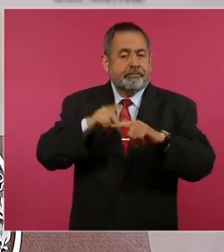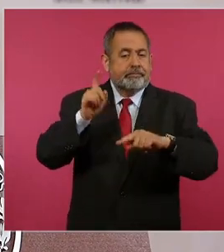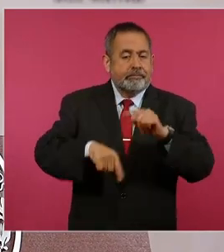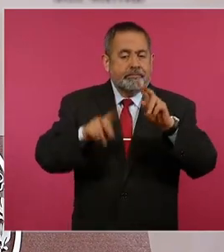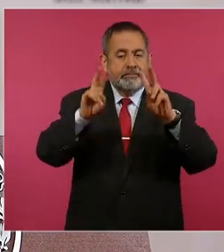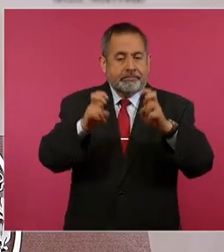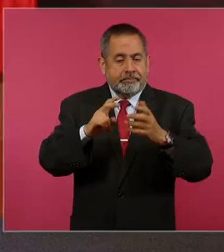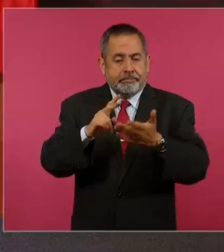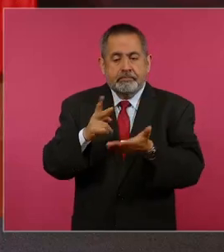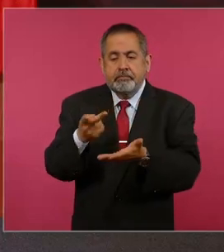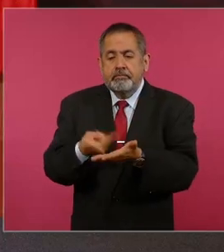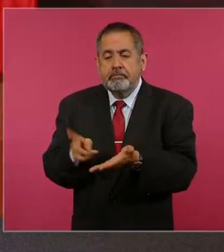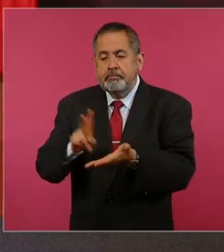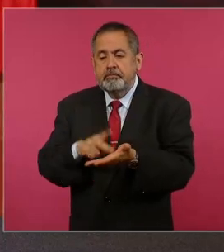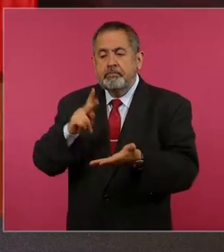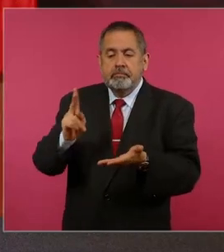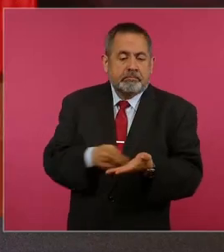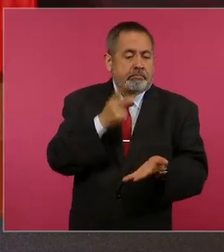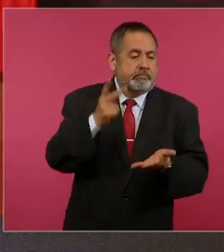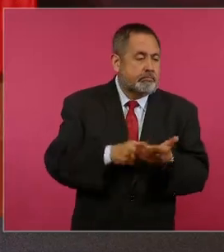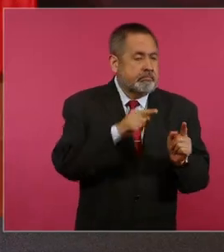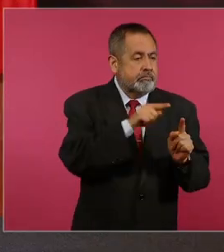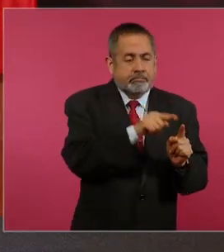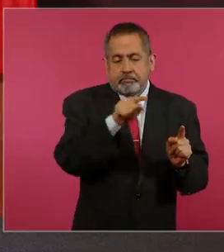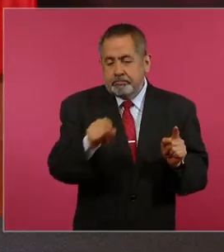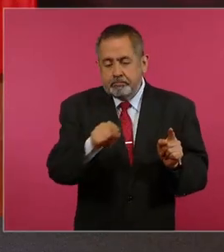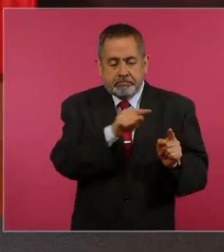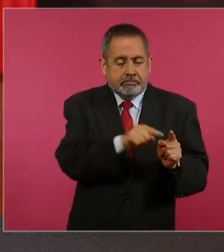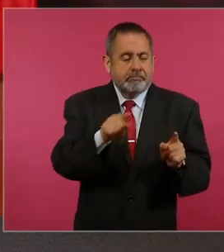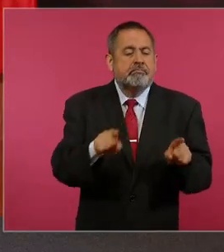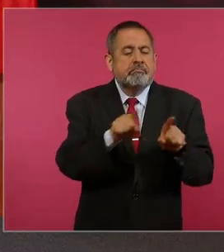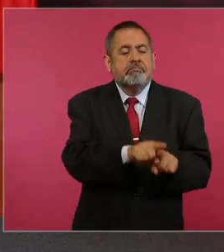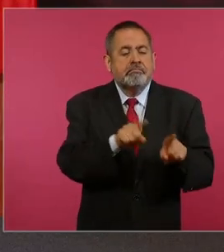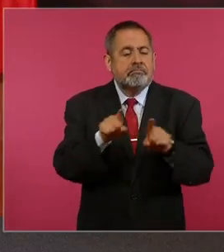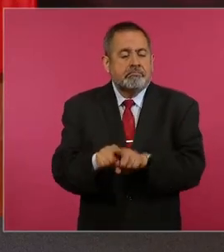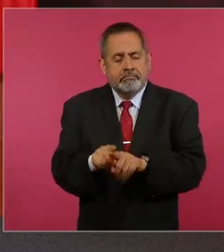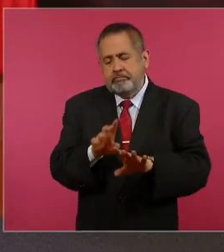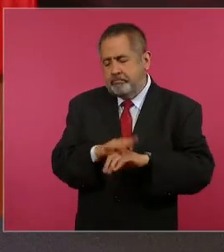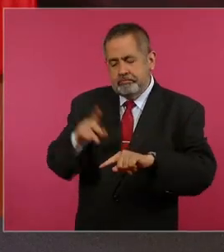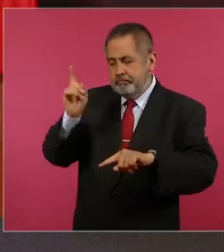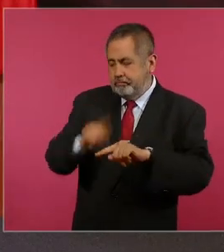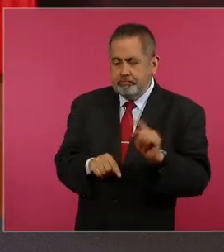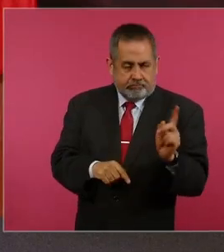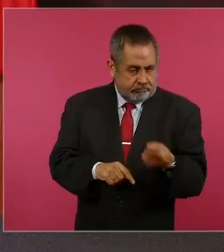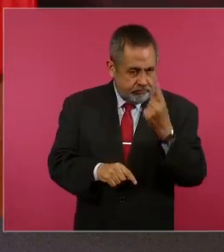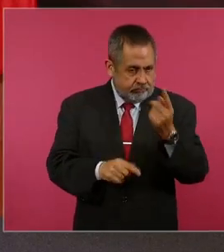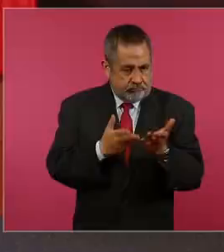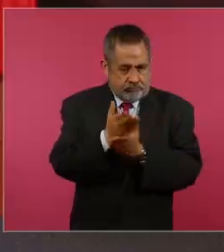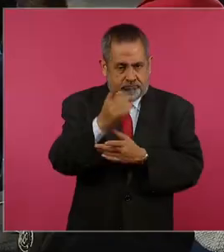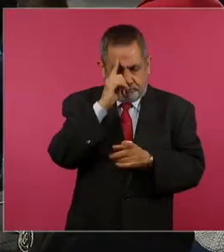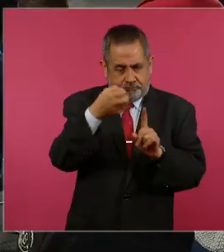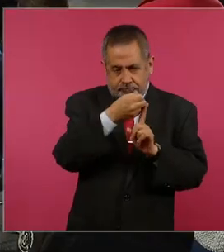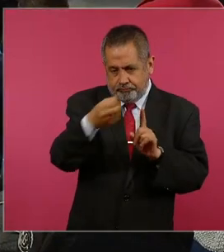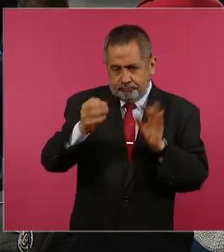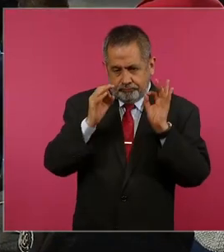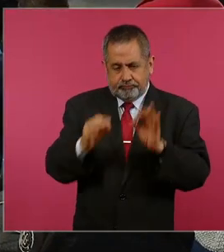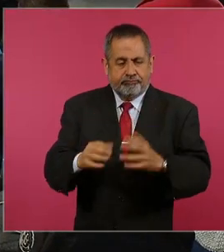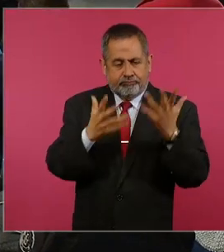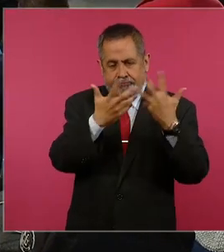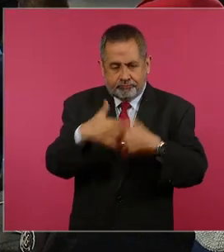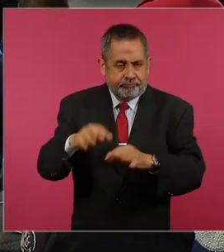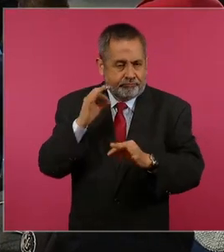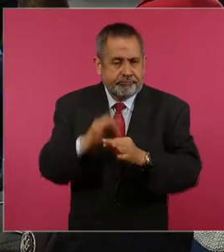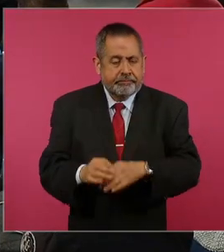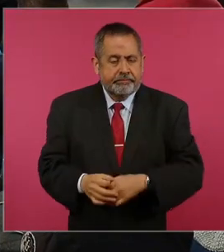temas repetidos y la integración de los ejes temáticos para una mejor coherencia por ciclos. Asimismo,